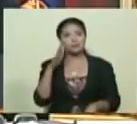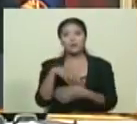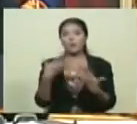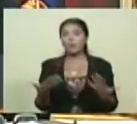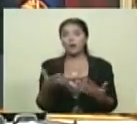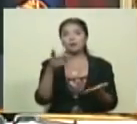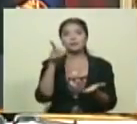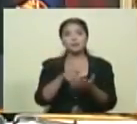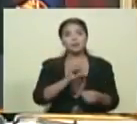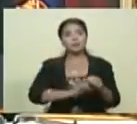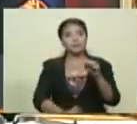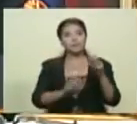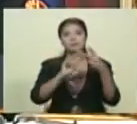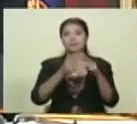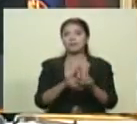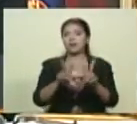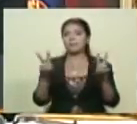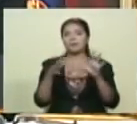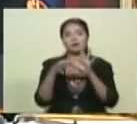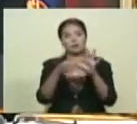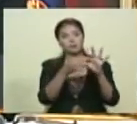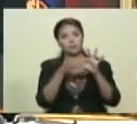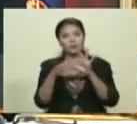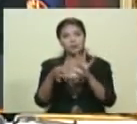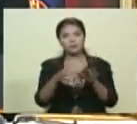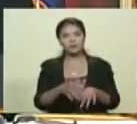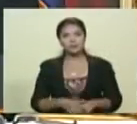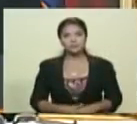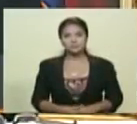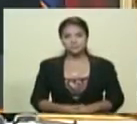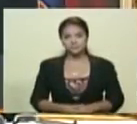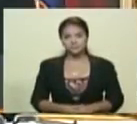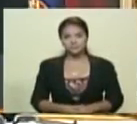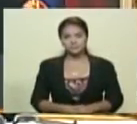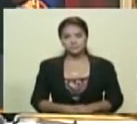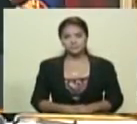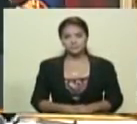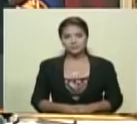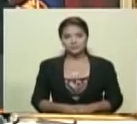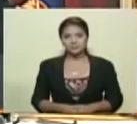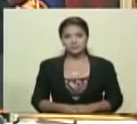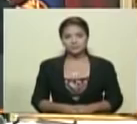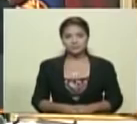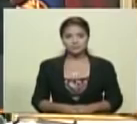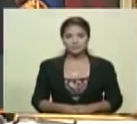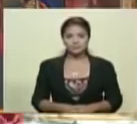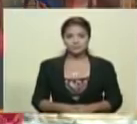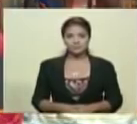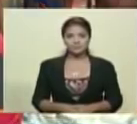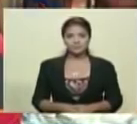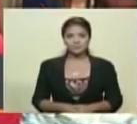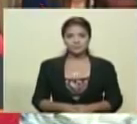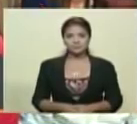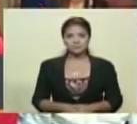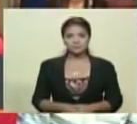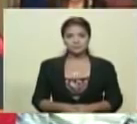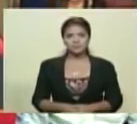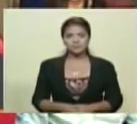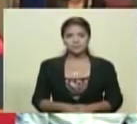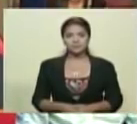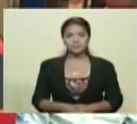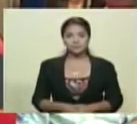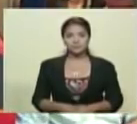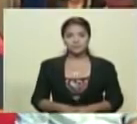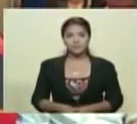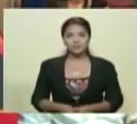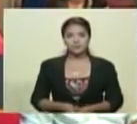defensa de la paz y la soberanía del país. Adelante. Nos quedan tres preguntas, señor presidente. Dos de ellos, de los medios, están